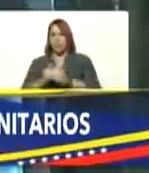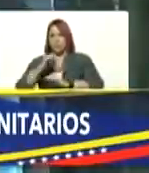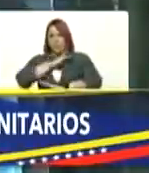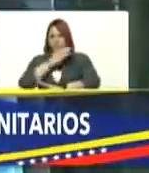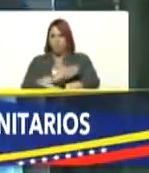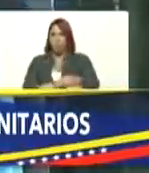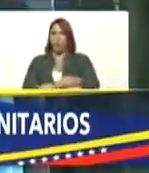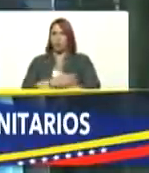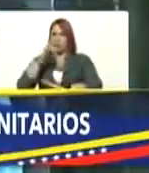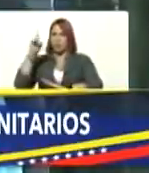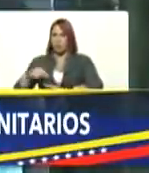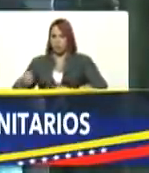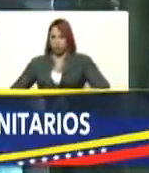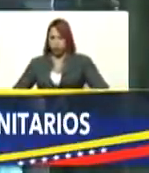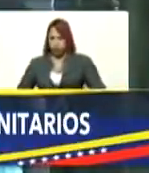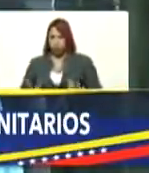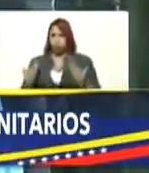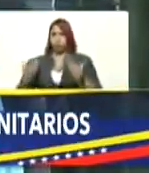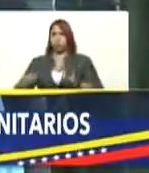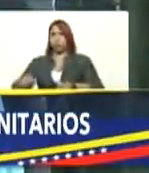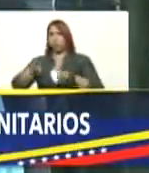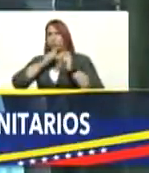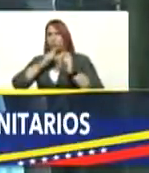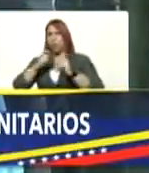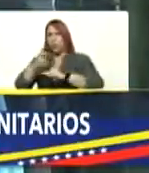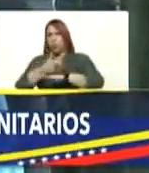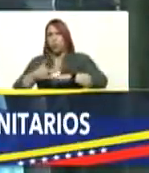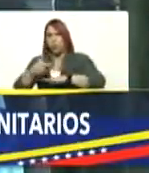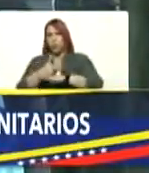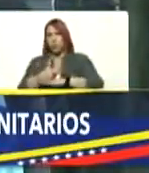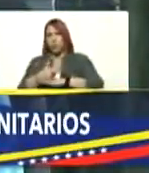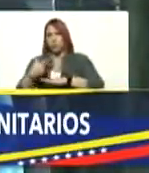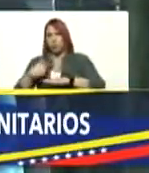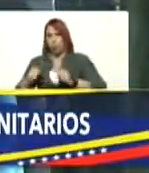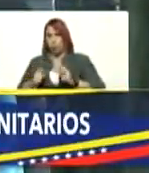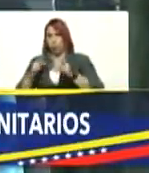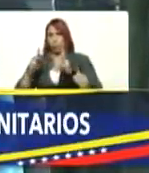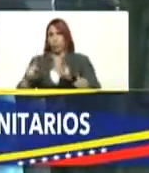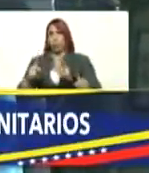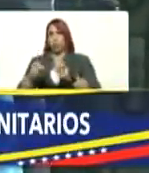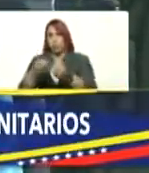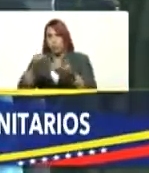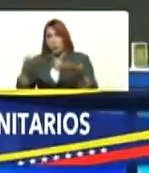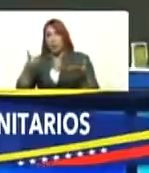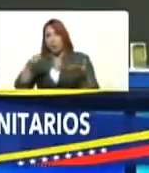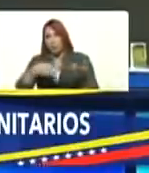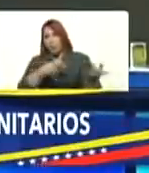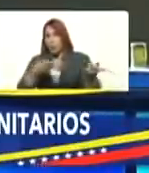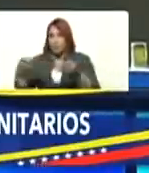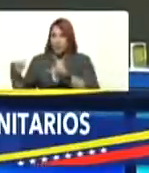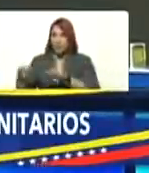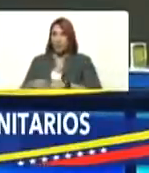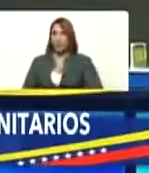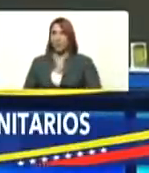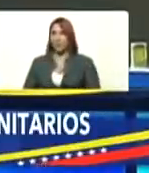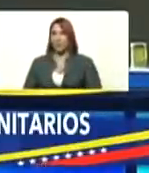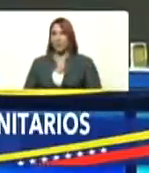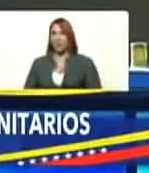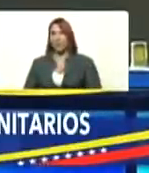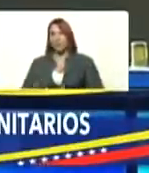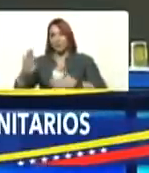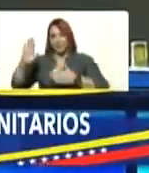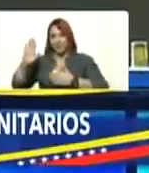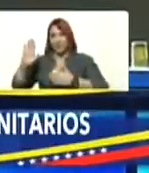y esa energía desde que recibió el gobierno, tuve la oportunidad que usted también nos invitó. Ese día nos lo